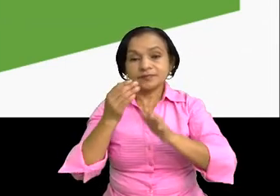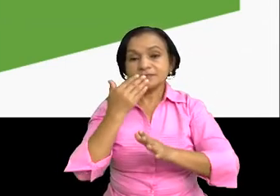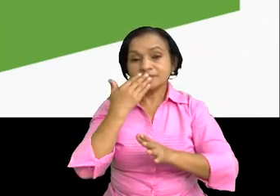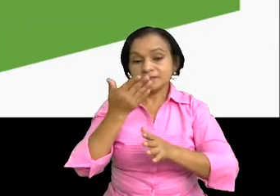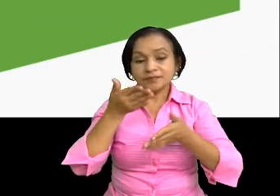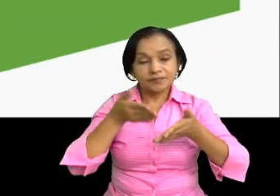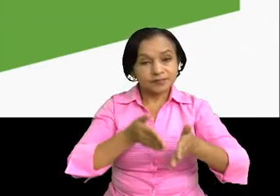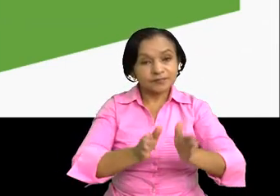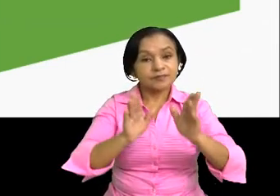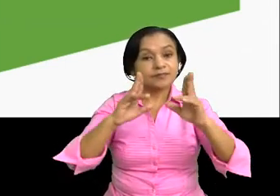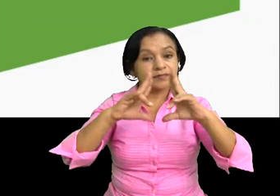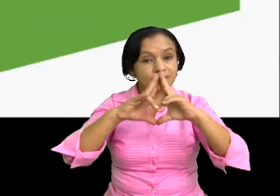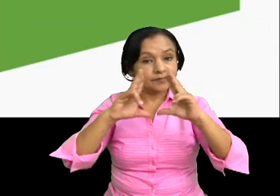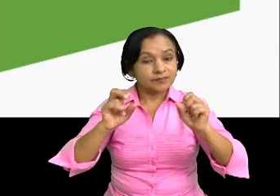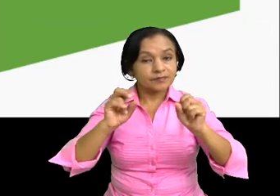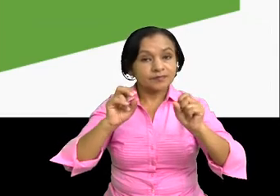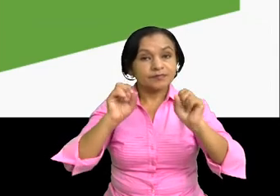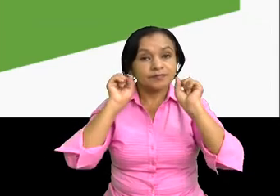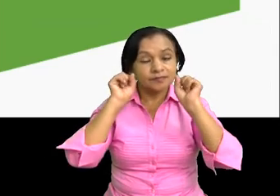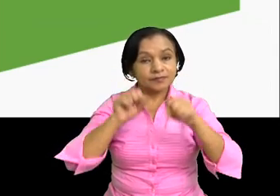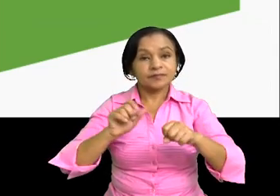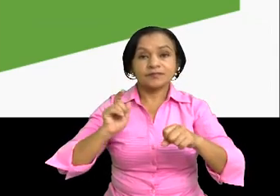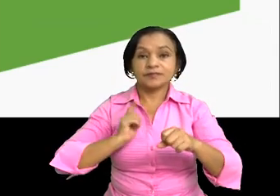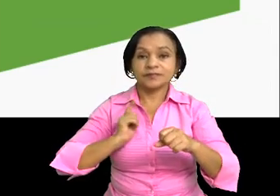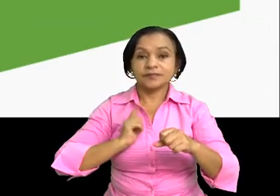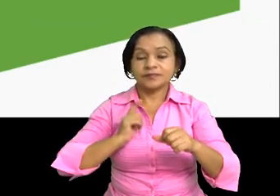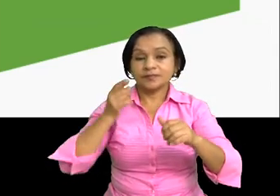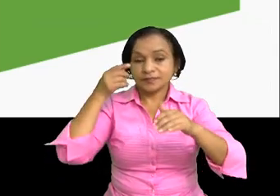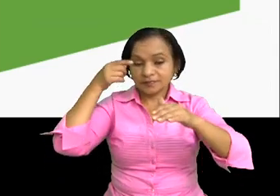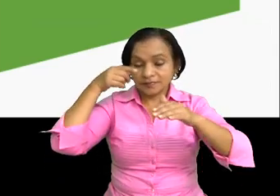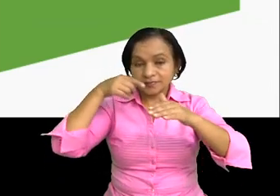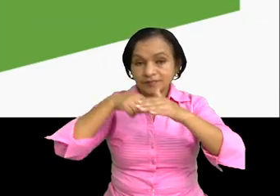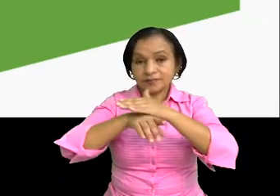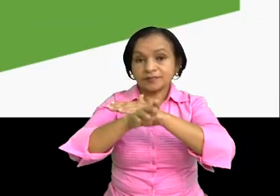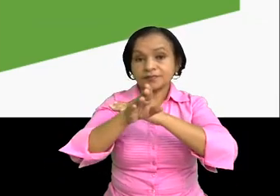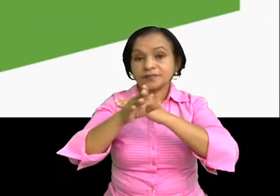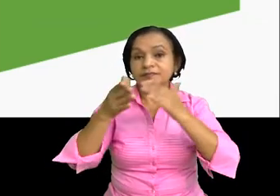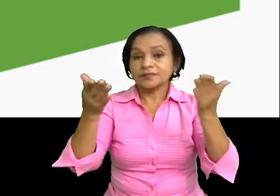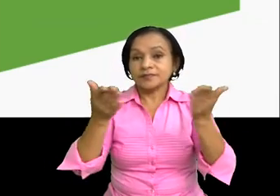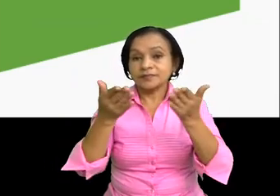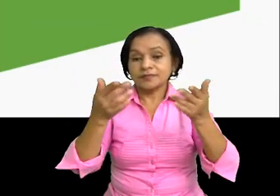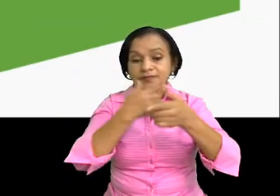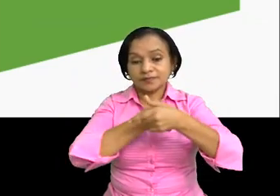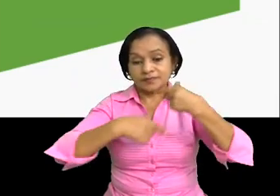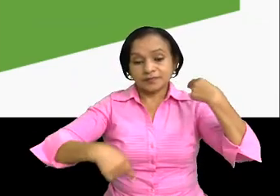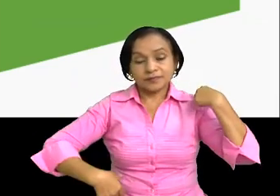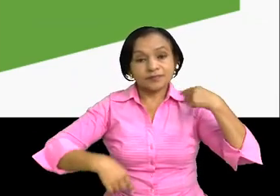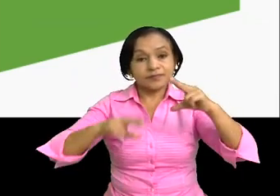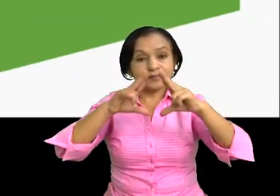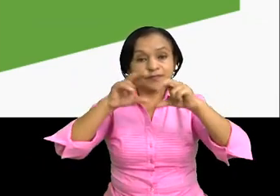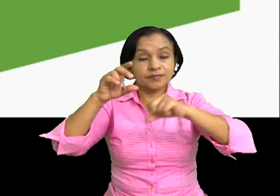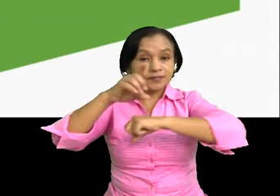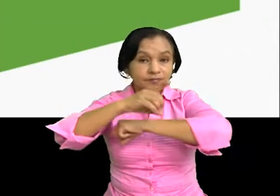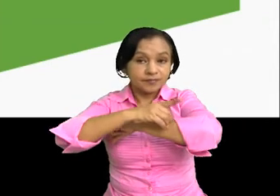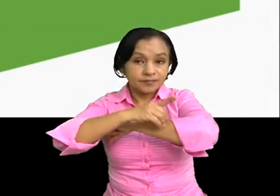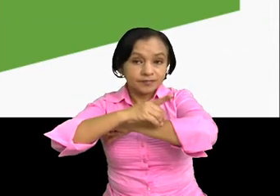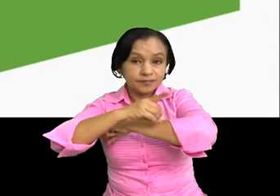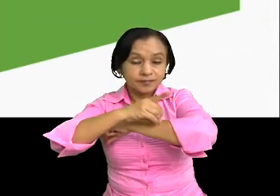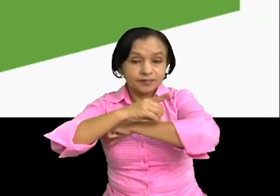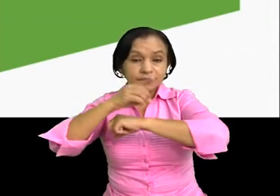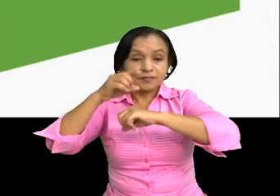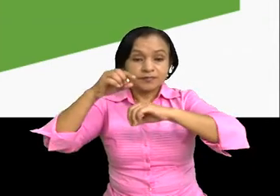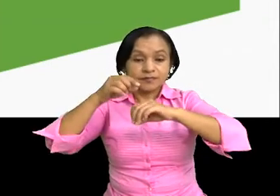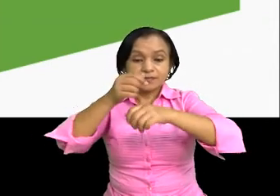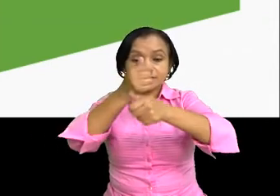de Nicaragua para alcanzar las metas que el presidente de la República, Daniel Ortega, y la